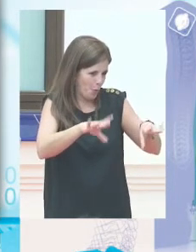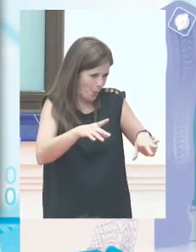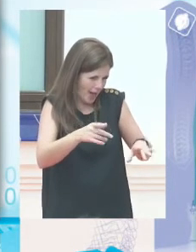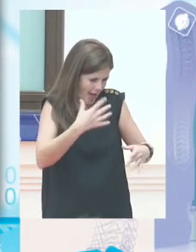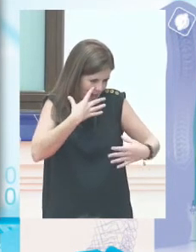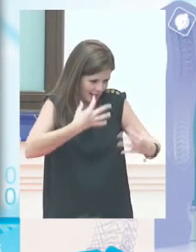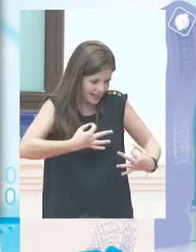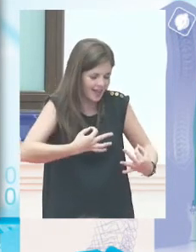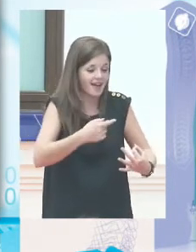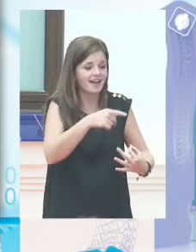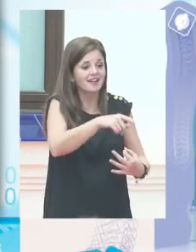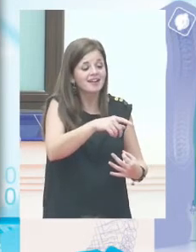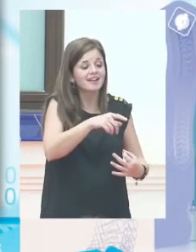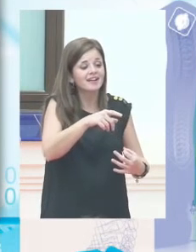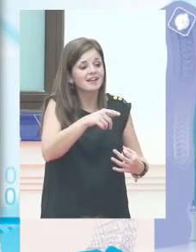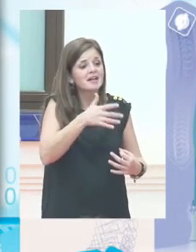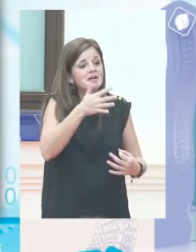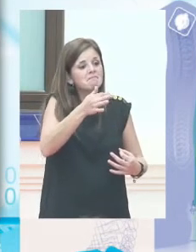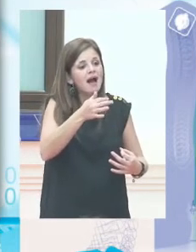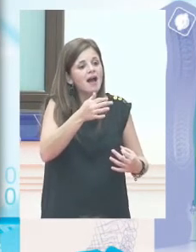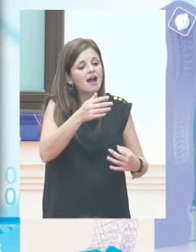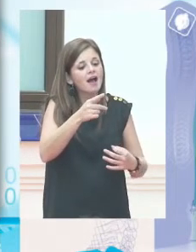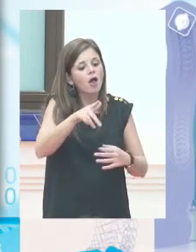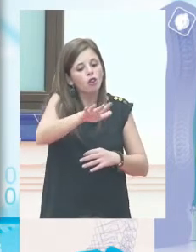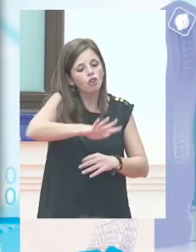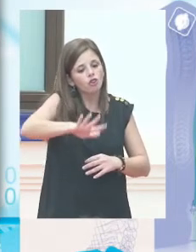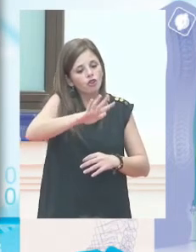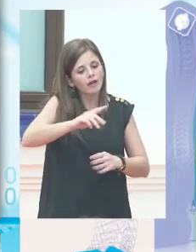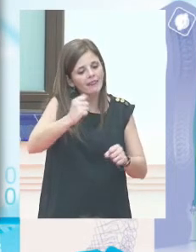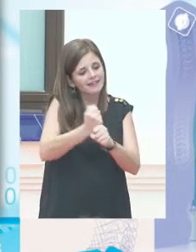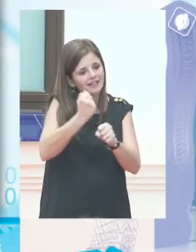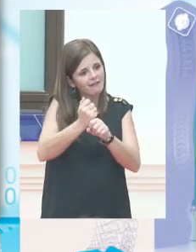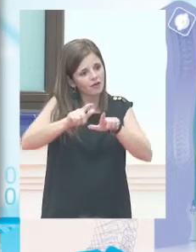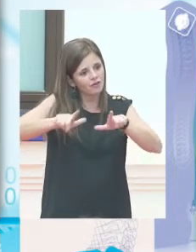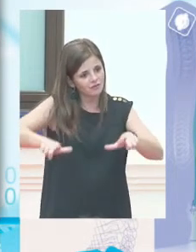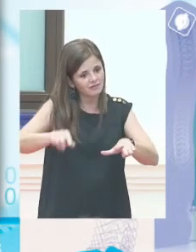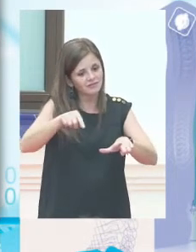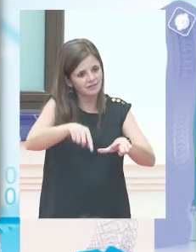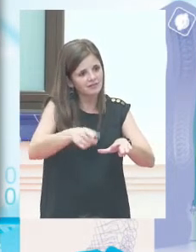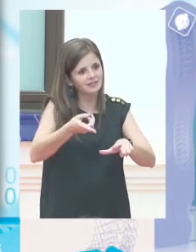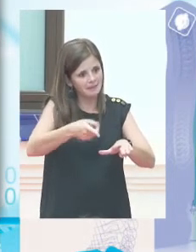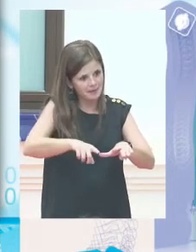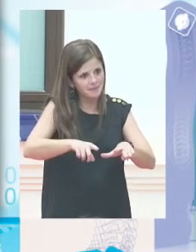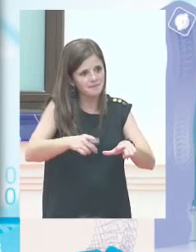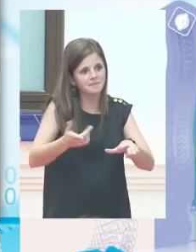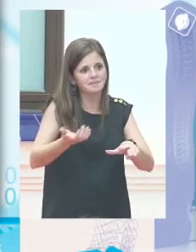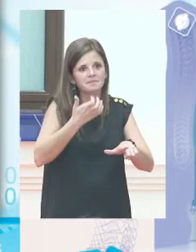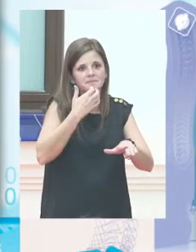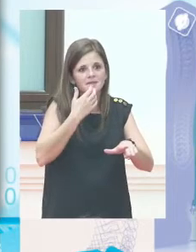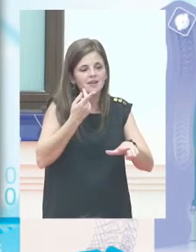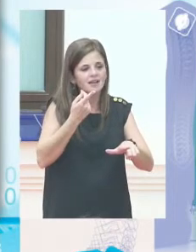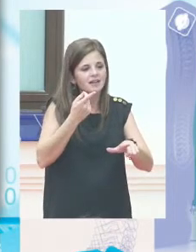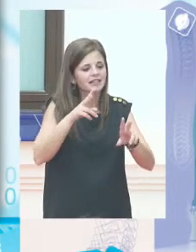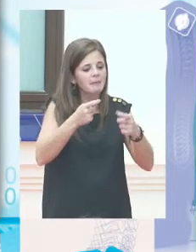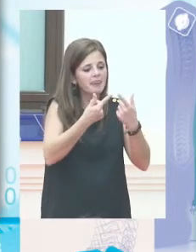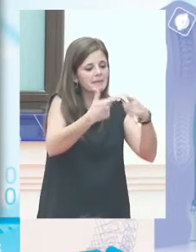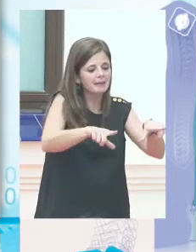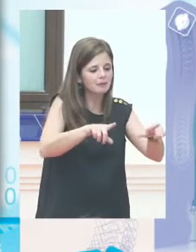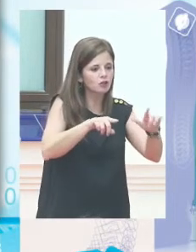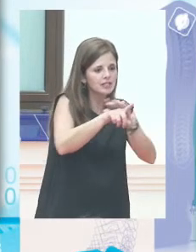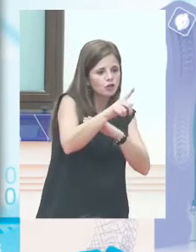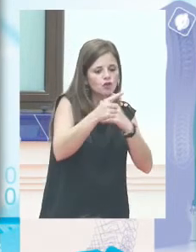entorno. Y también podemos definir zonas de trabajo donde está el departamento de ventas, el departamento de desarrollo, el departamento